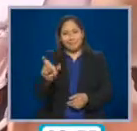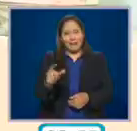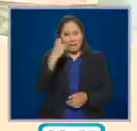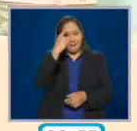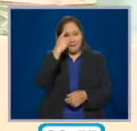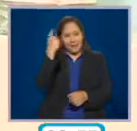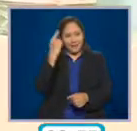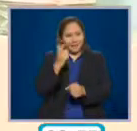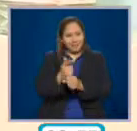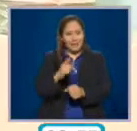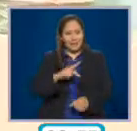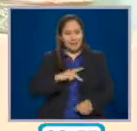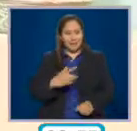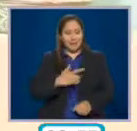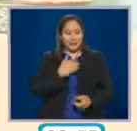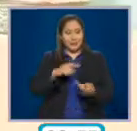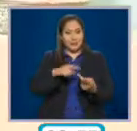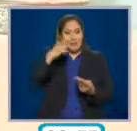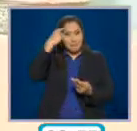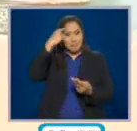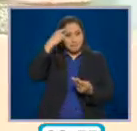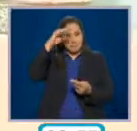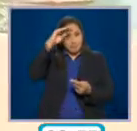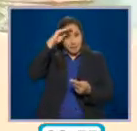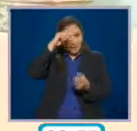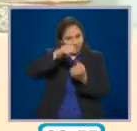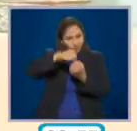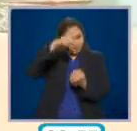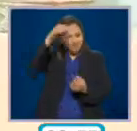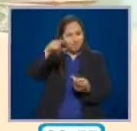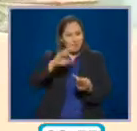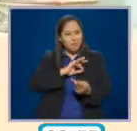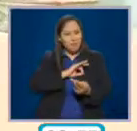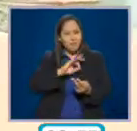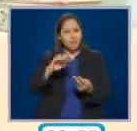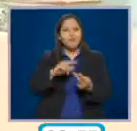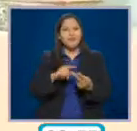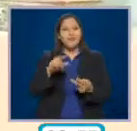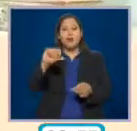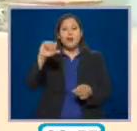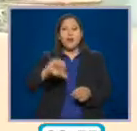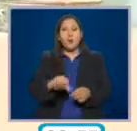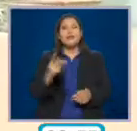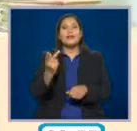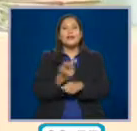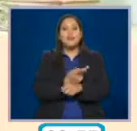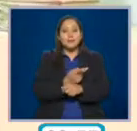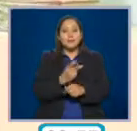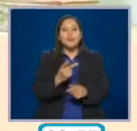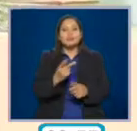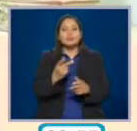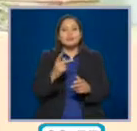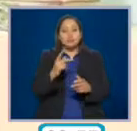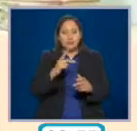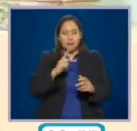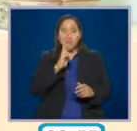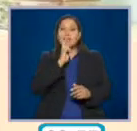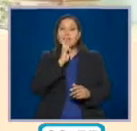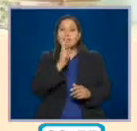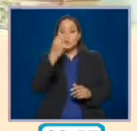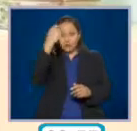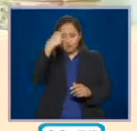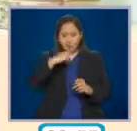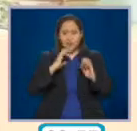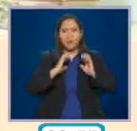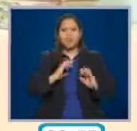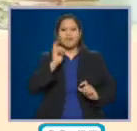veces nuestras emociones, Sí. pensamientos o lo que está pasando en ese instante respecto a tu contestación, ¿no? Sí. Sí.